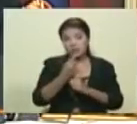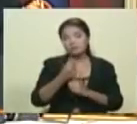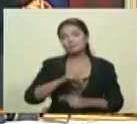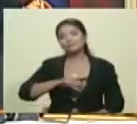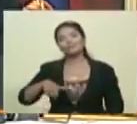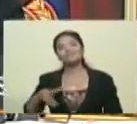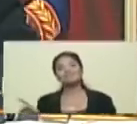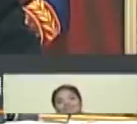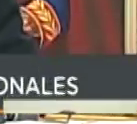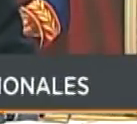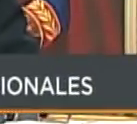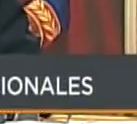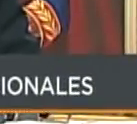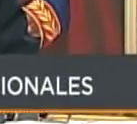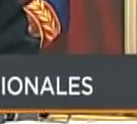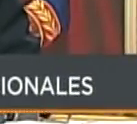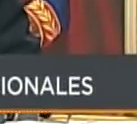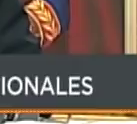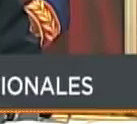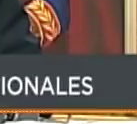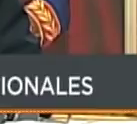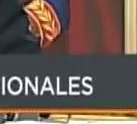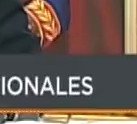derecho a responder,